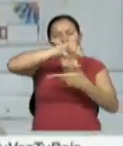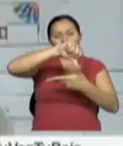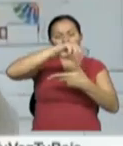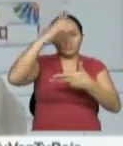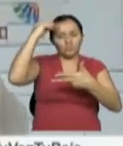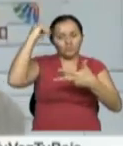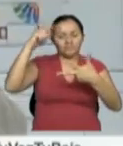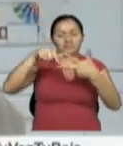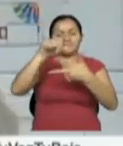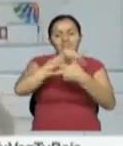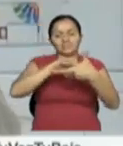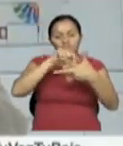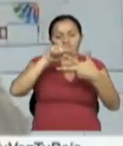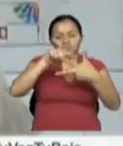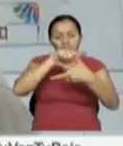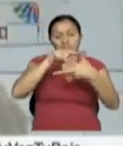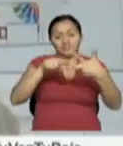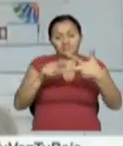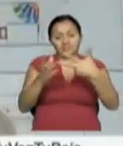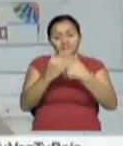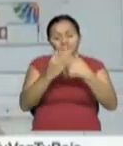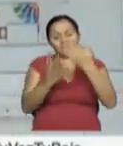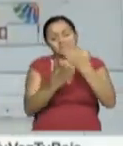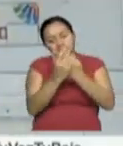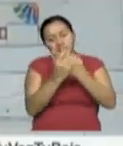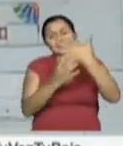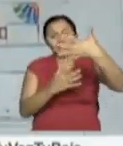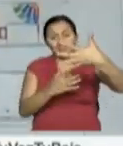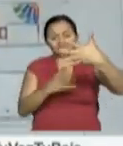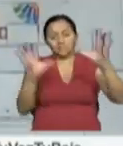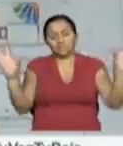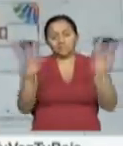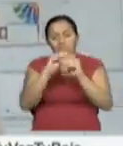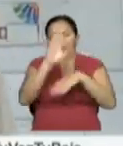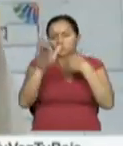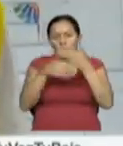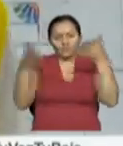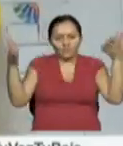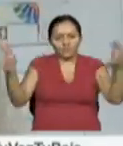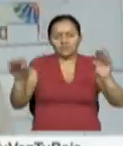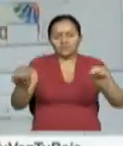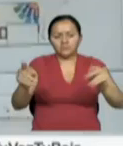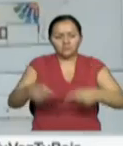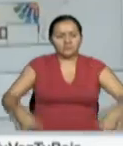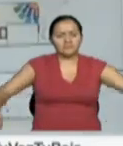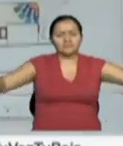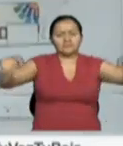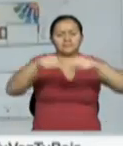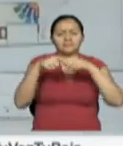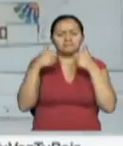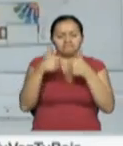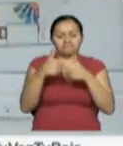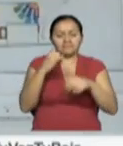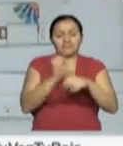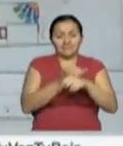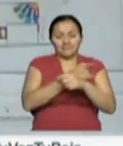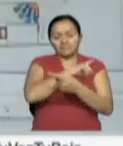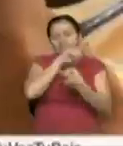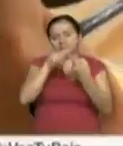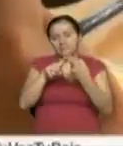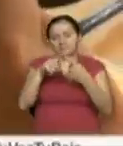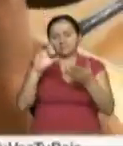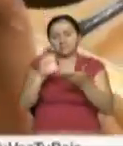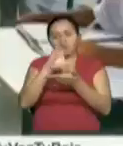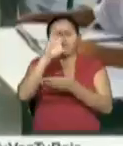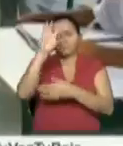del Milenio, tendremos la oferta educativa para atender adecuadamente a toda la población en edad escolar del